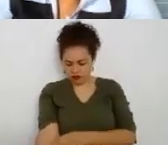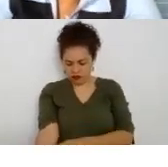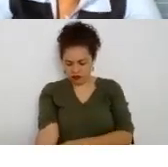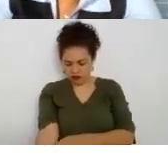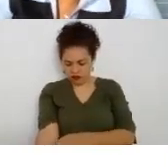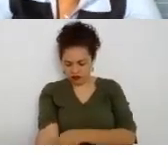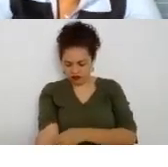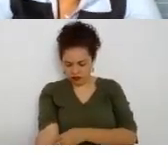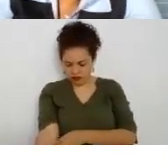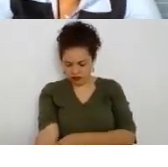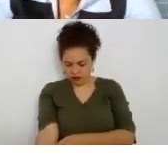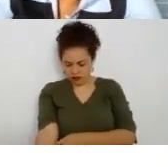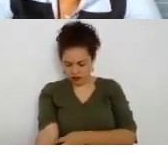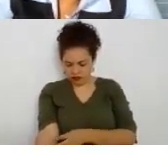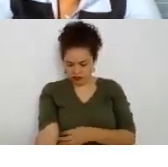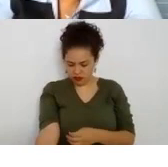Exactamente. Aquí hay una cuestión muy importante.